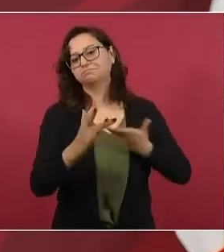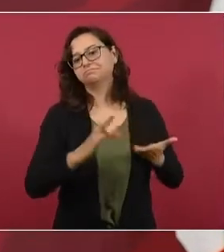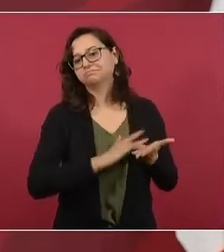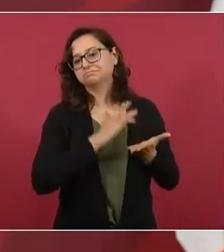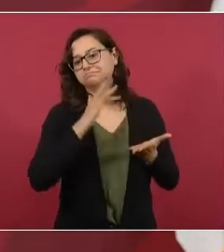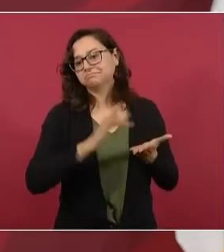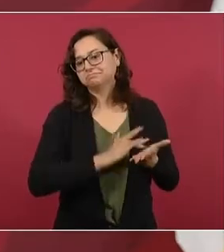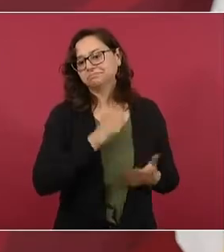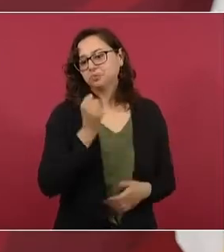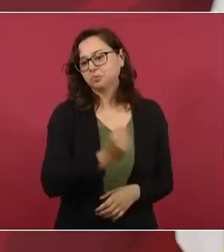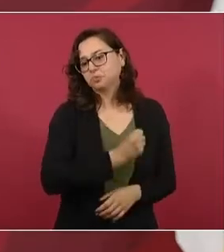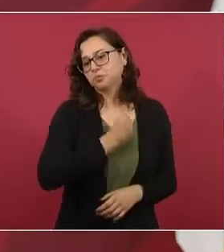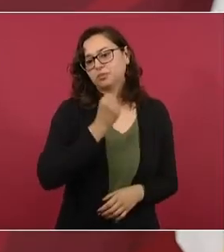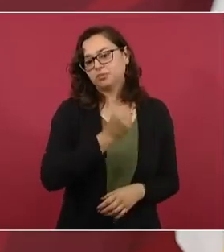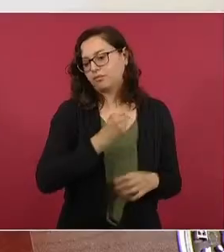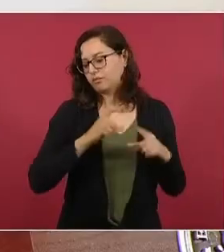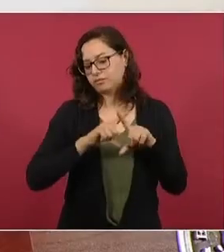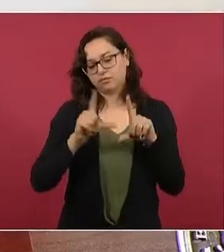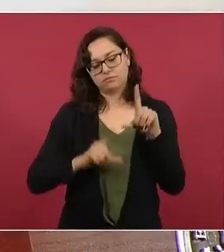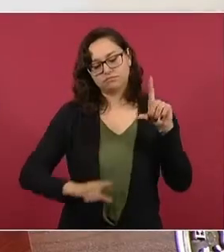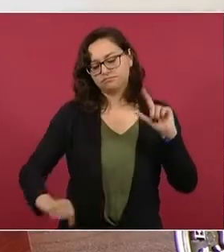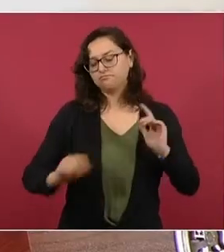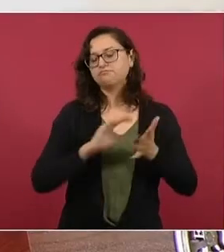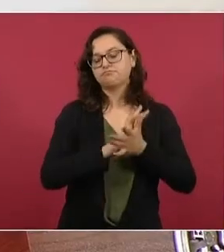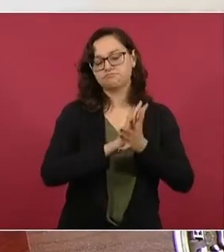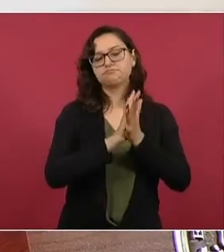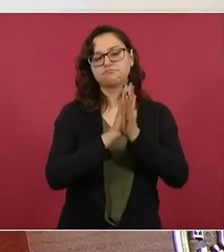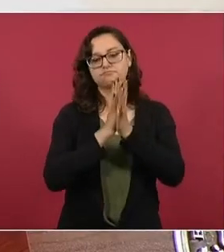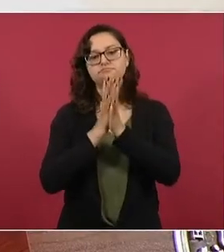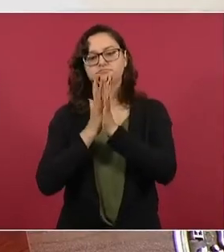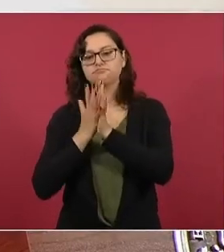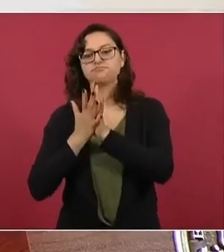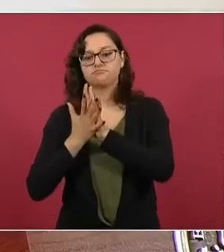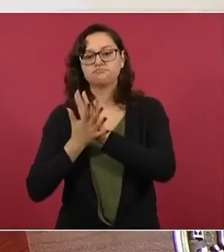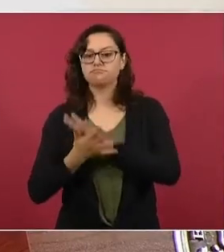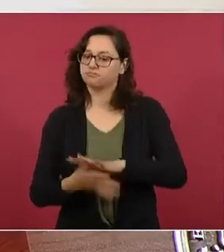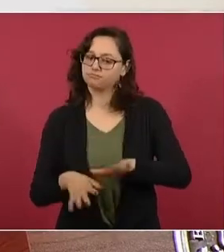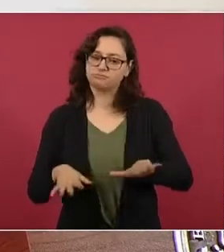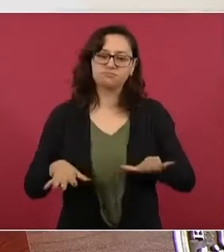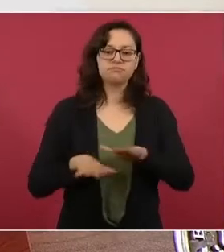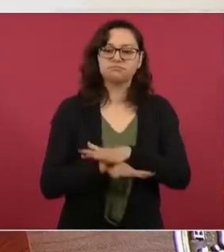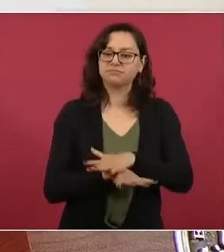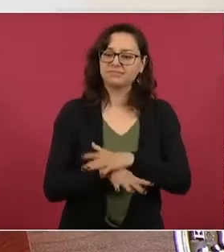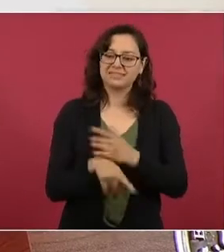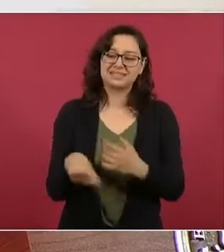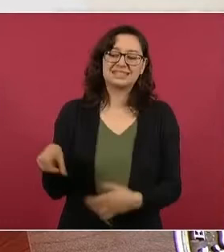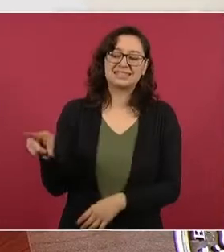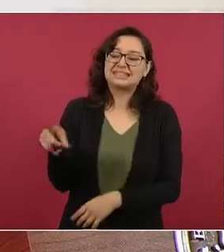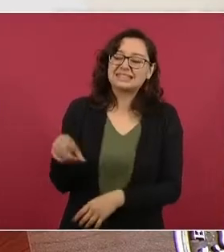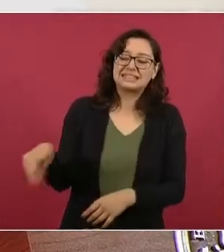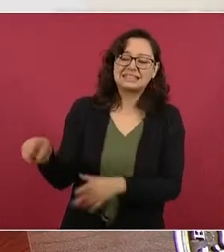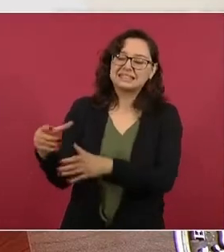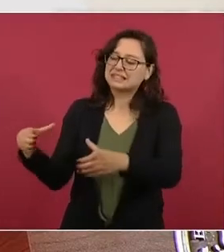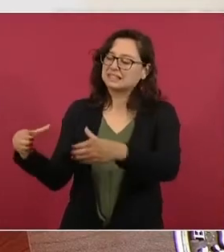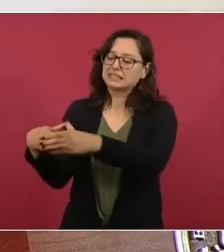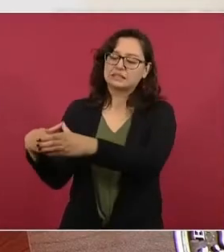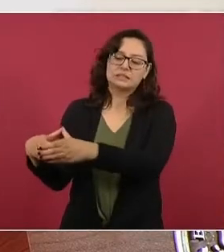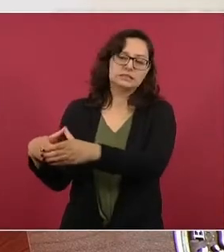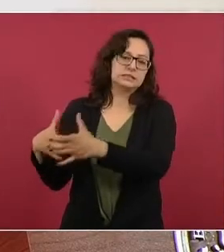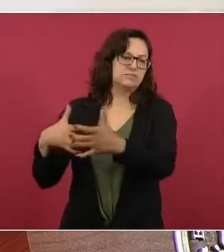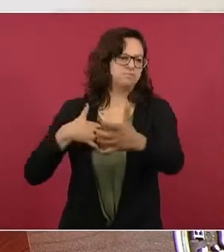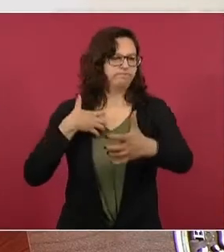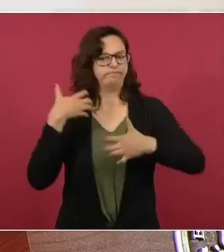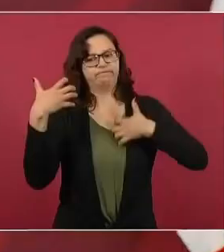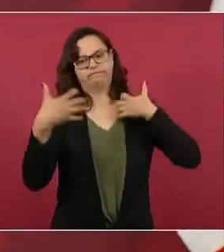y esto es una transformación, lo que estamos ahora viviendo, y están molestísimos